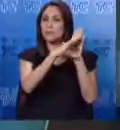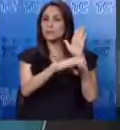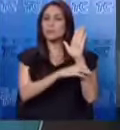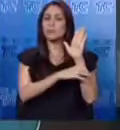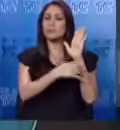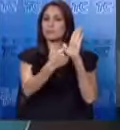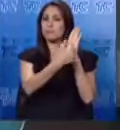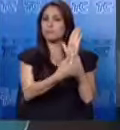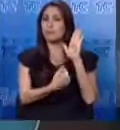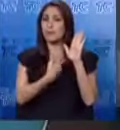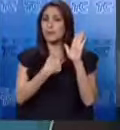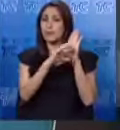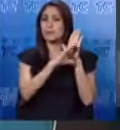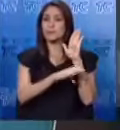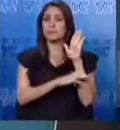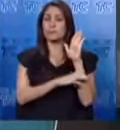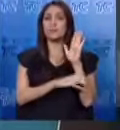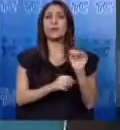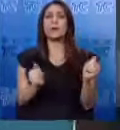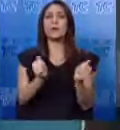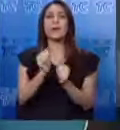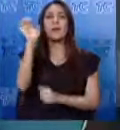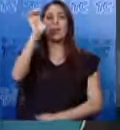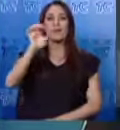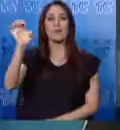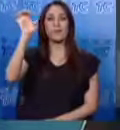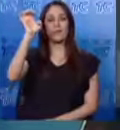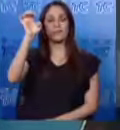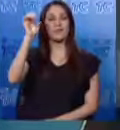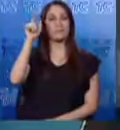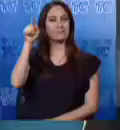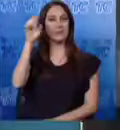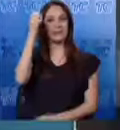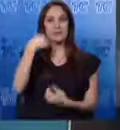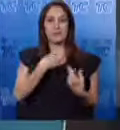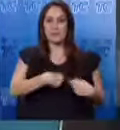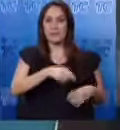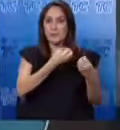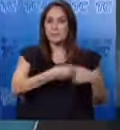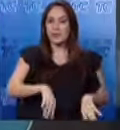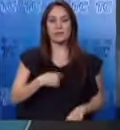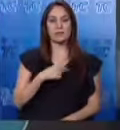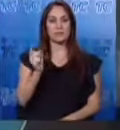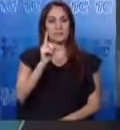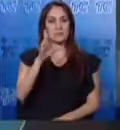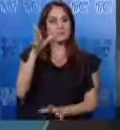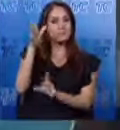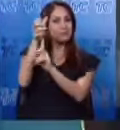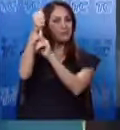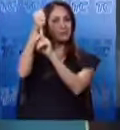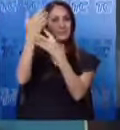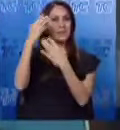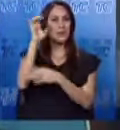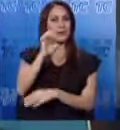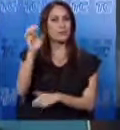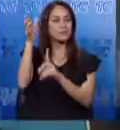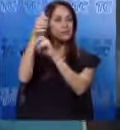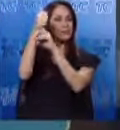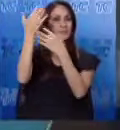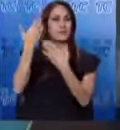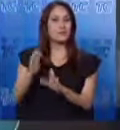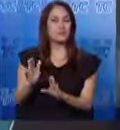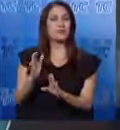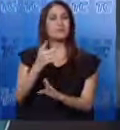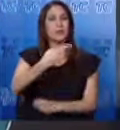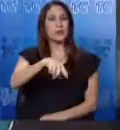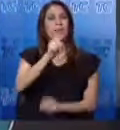refiere. Sí, la Unión Europea, a no desperdiciarla, pero claro está, tú